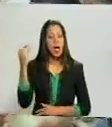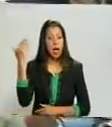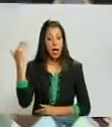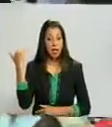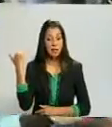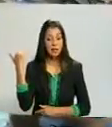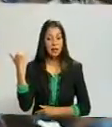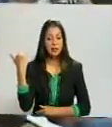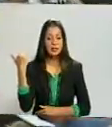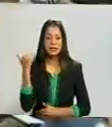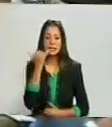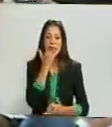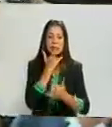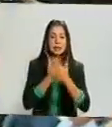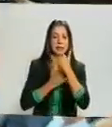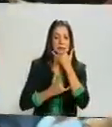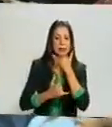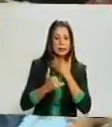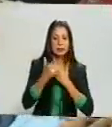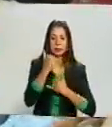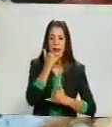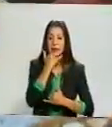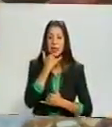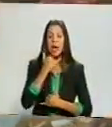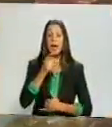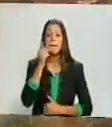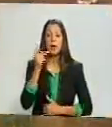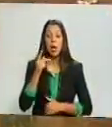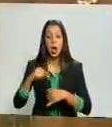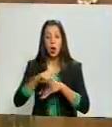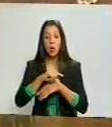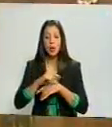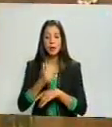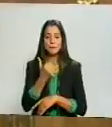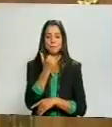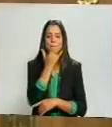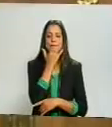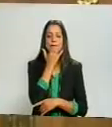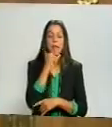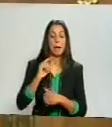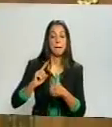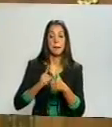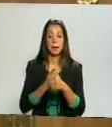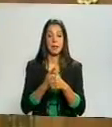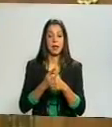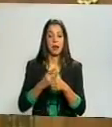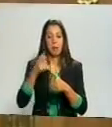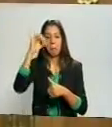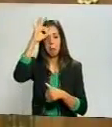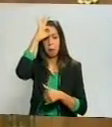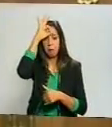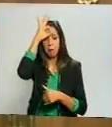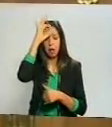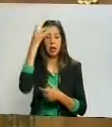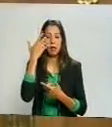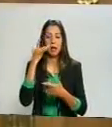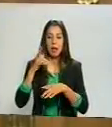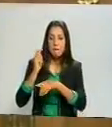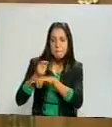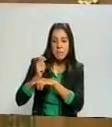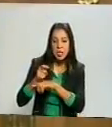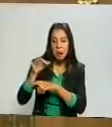En el pasado se cometieron errores porque la política pública era una política primero de desconocimiento a la actividad